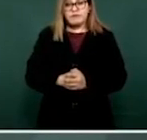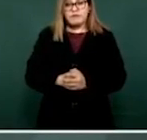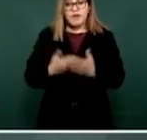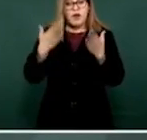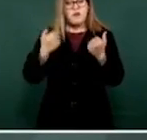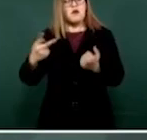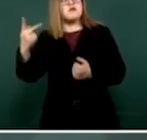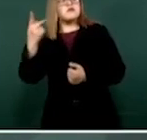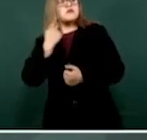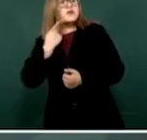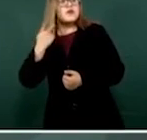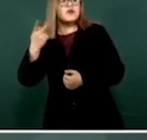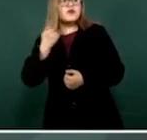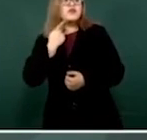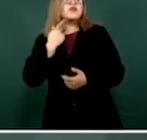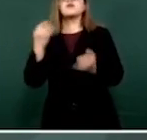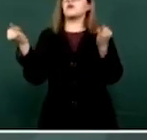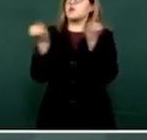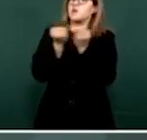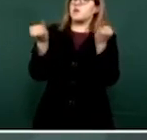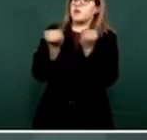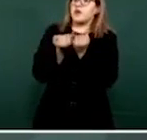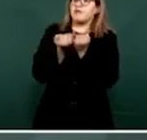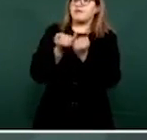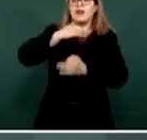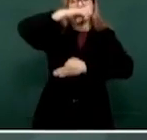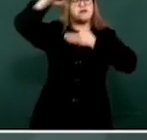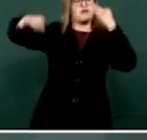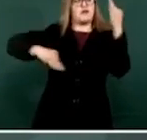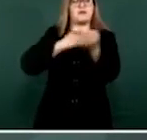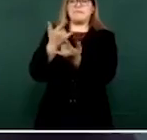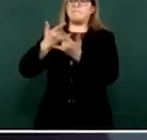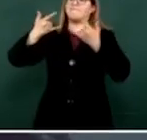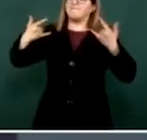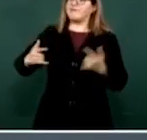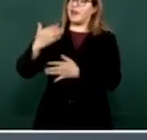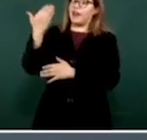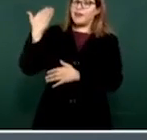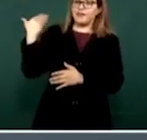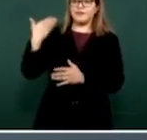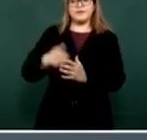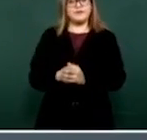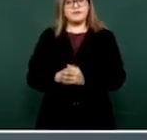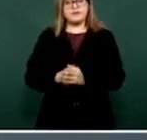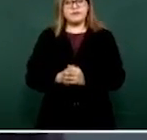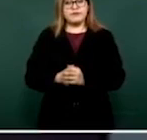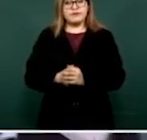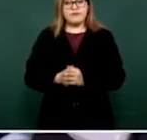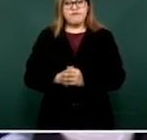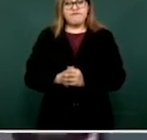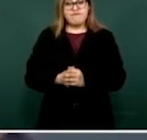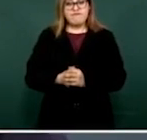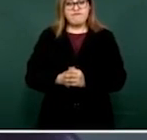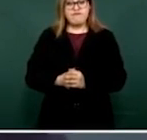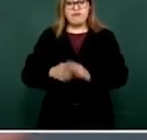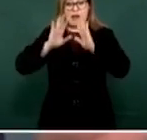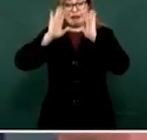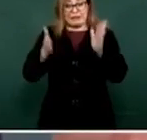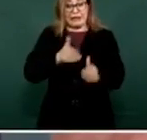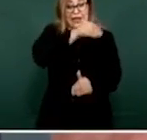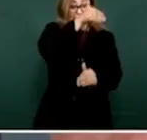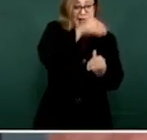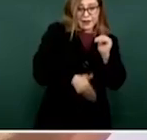los cacicazgos, toda esa historia que ya se